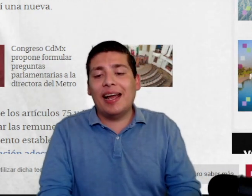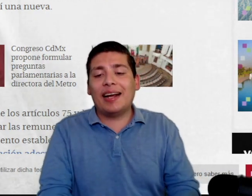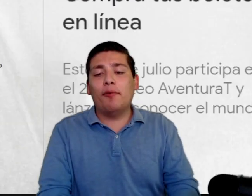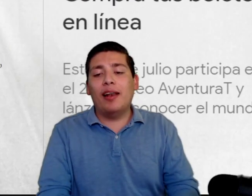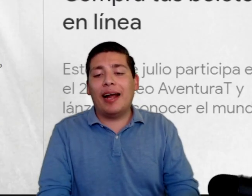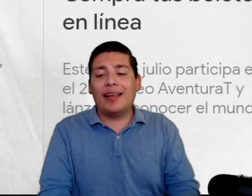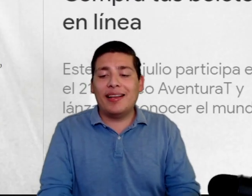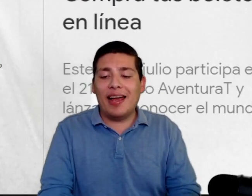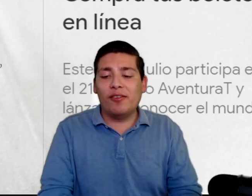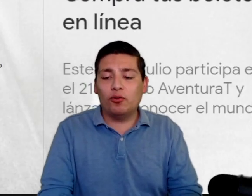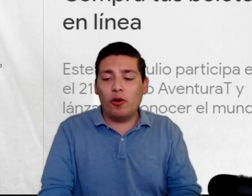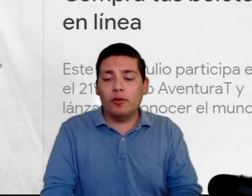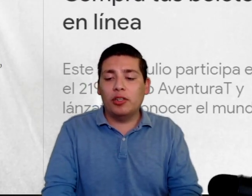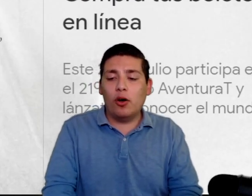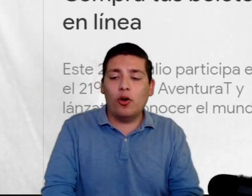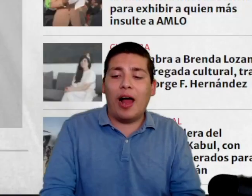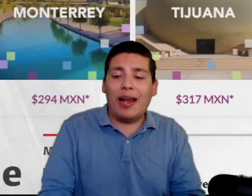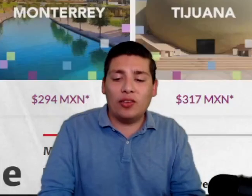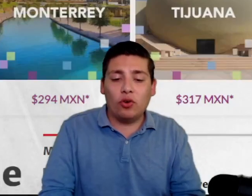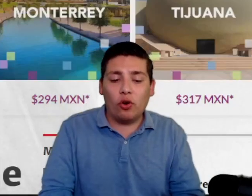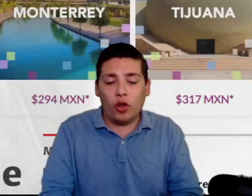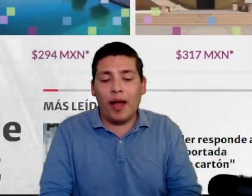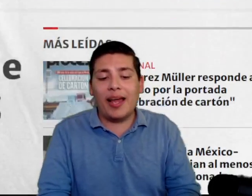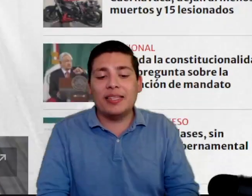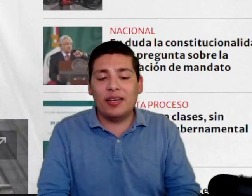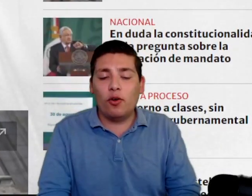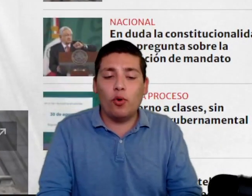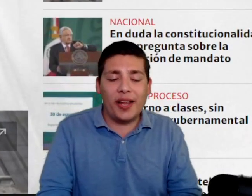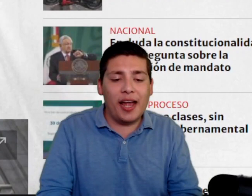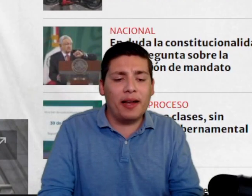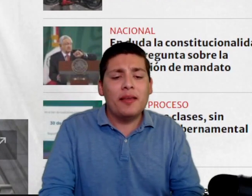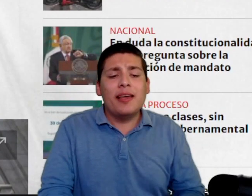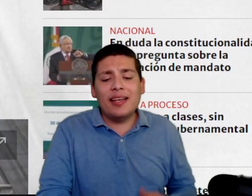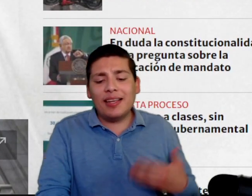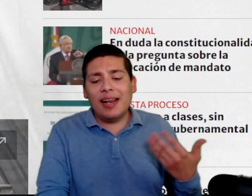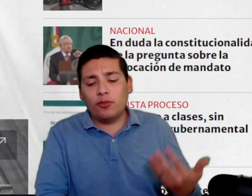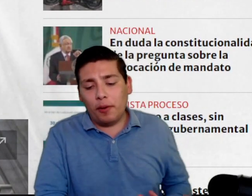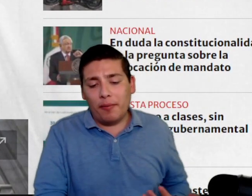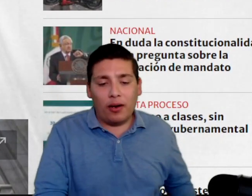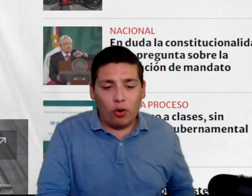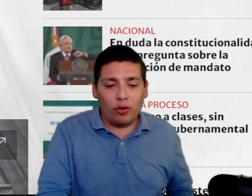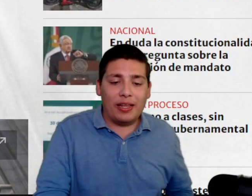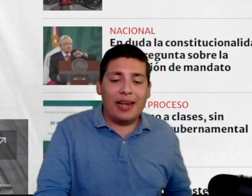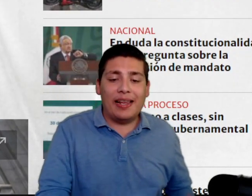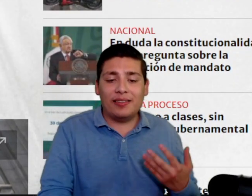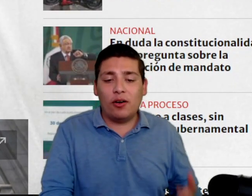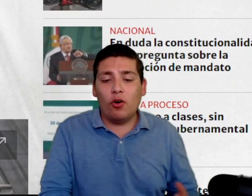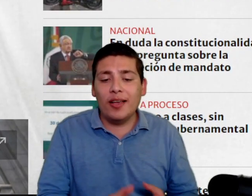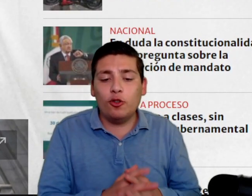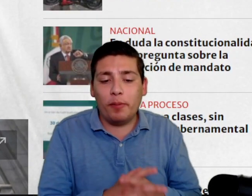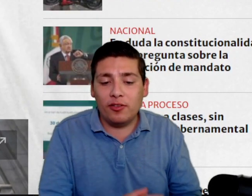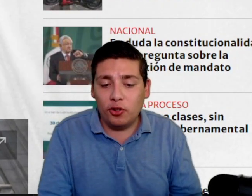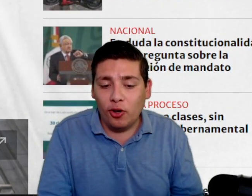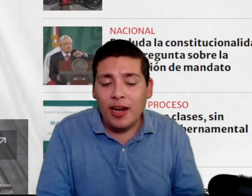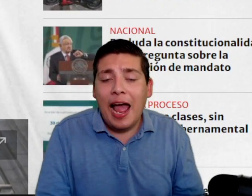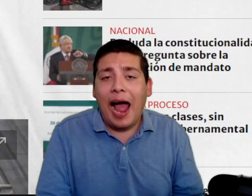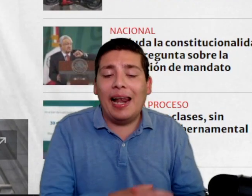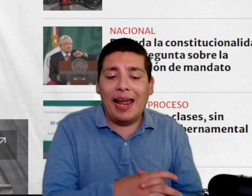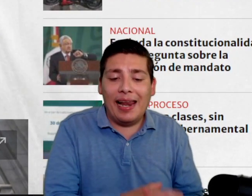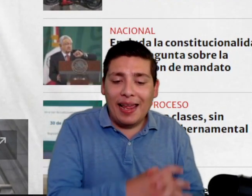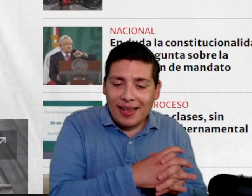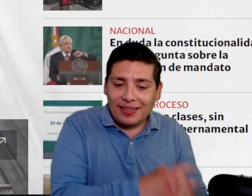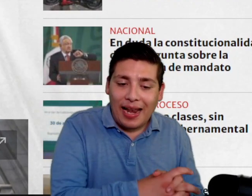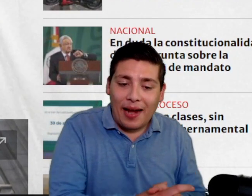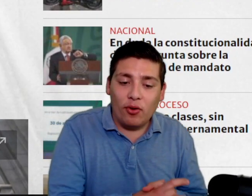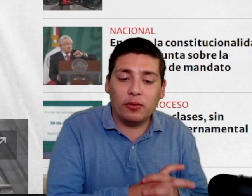ya se le acabó la gallina de los huevos de oro a Lencho Córdoba y Ciro Murayama, y es que la Suprema Corte les negó la suspensión a